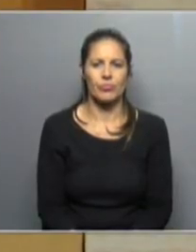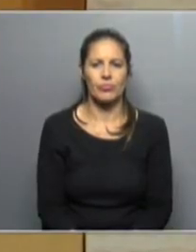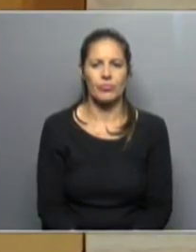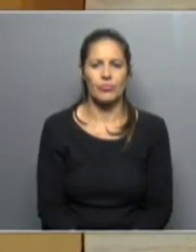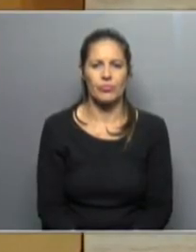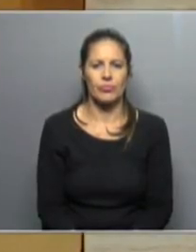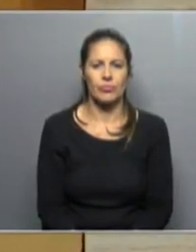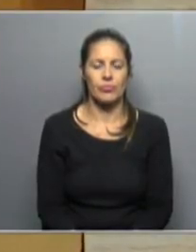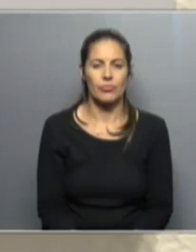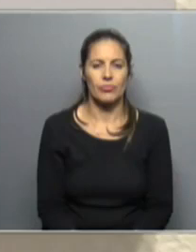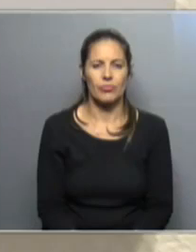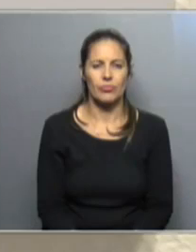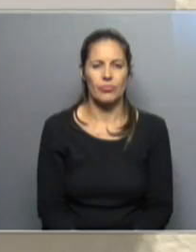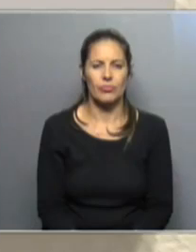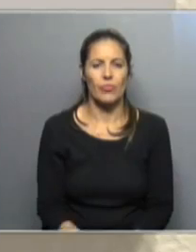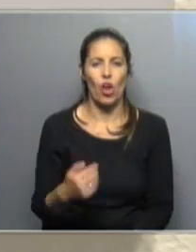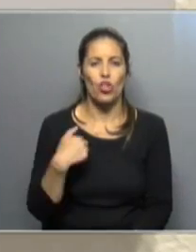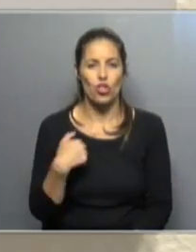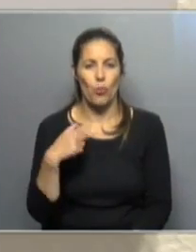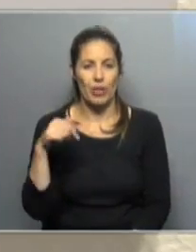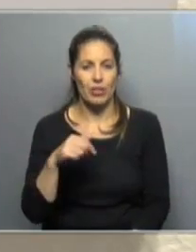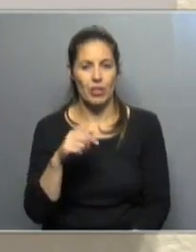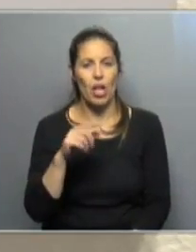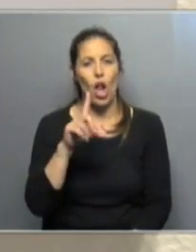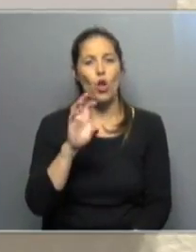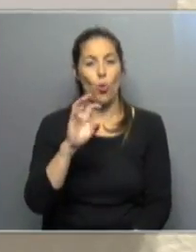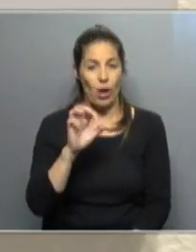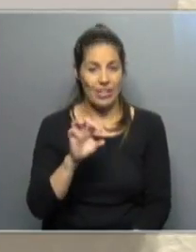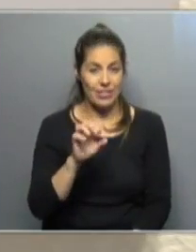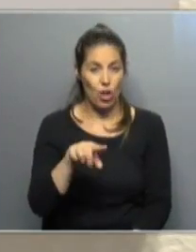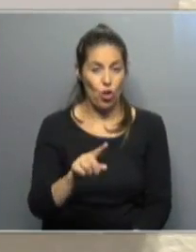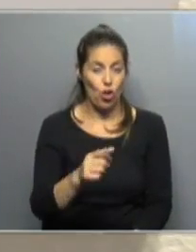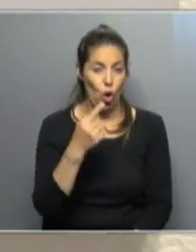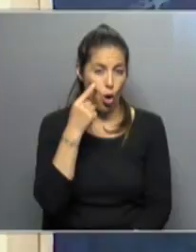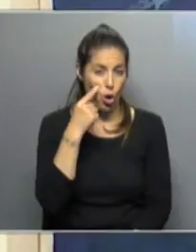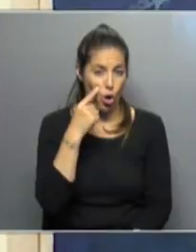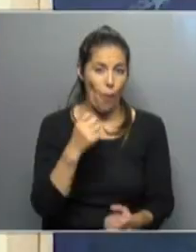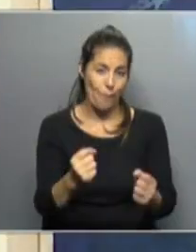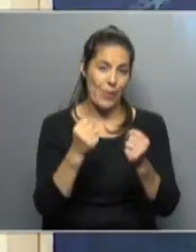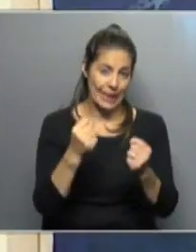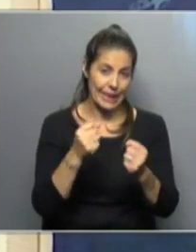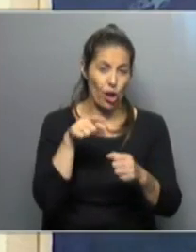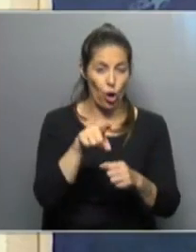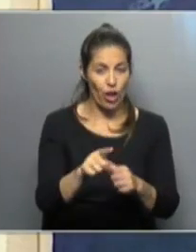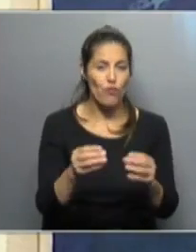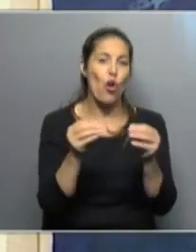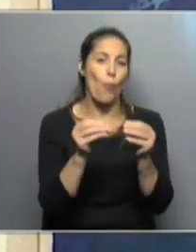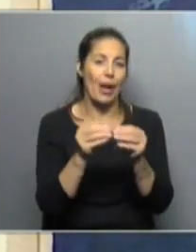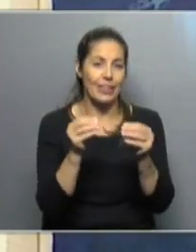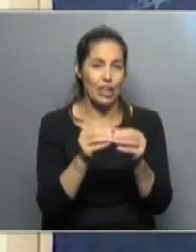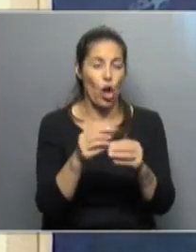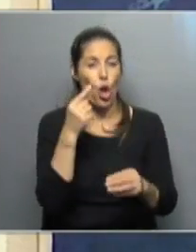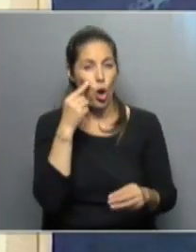hay varios. Yo personalmente a Guillermo Lucas lo conozco. Milité con él, fui compañero de él. Lo conozco desde el